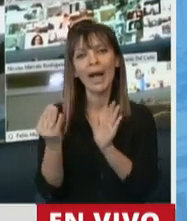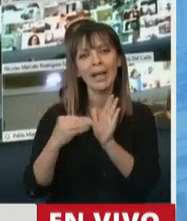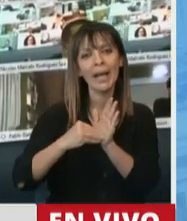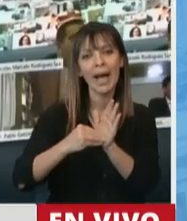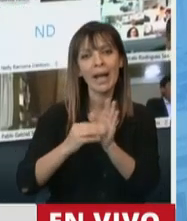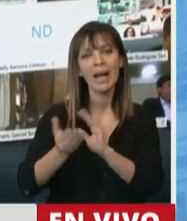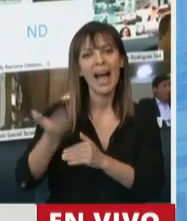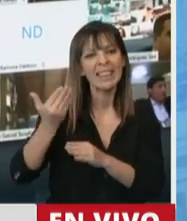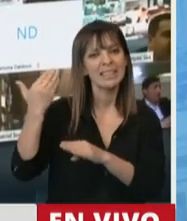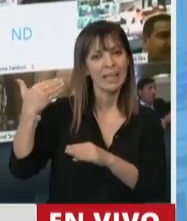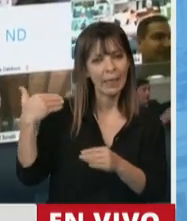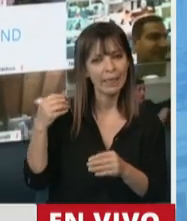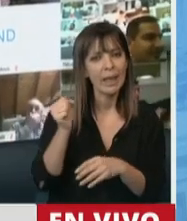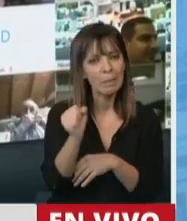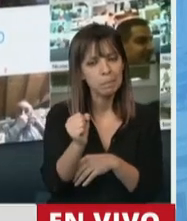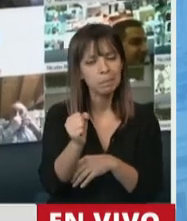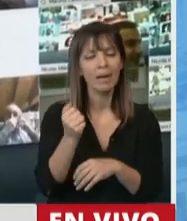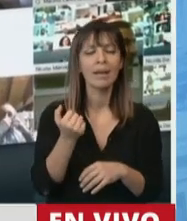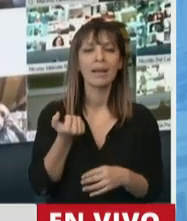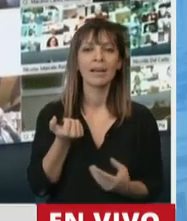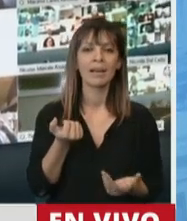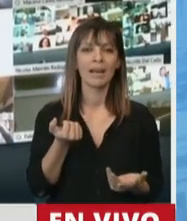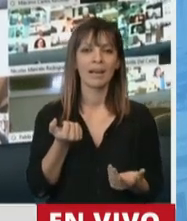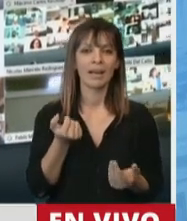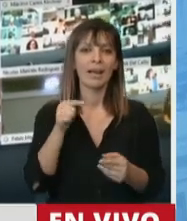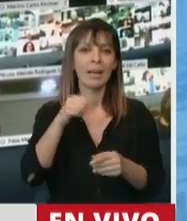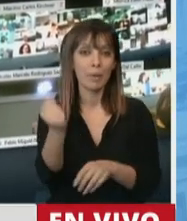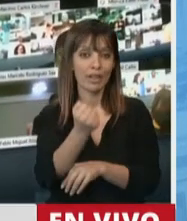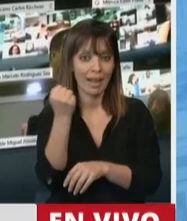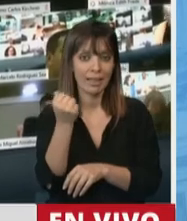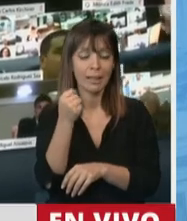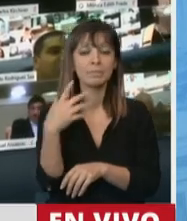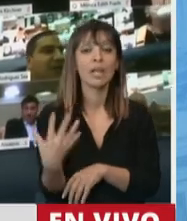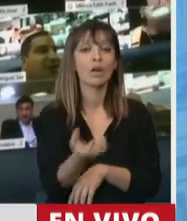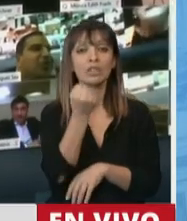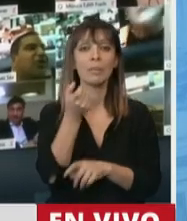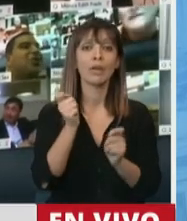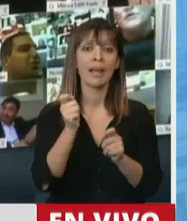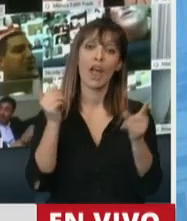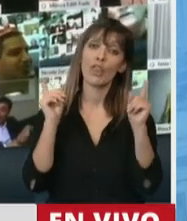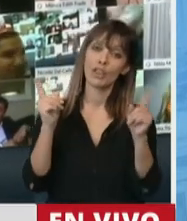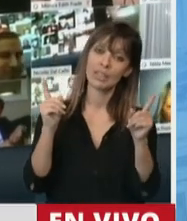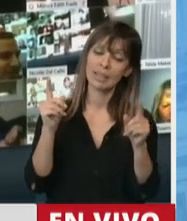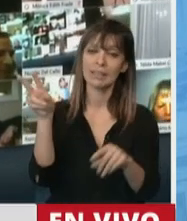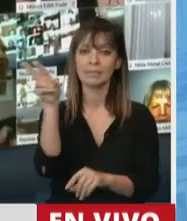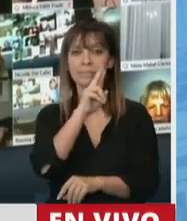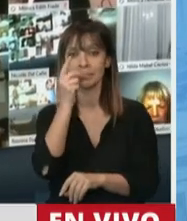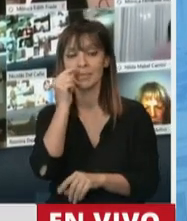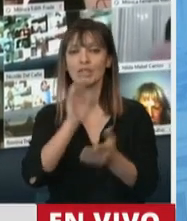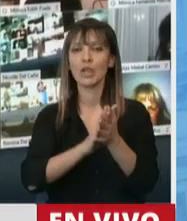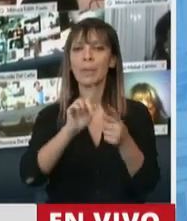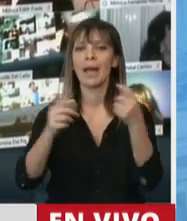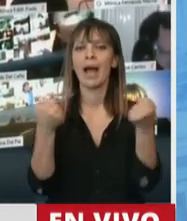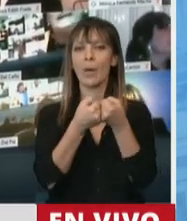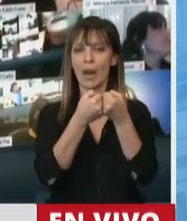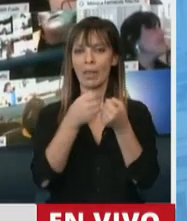importante antecedente que tenemos en esta materia y que hemos logrado las y los docentes en el marco de la paritaria